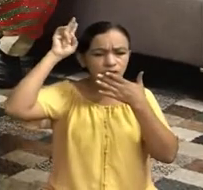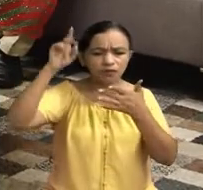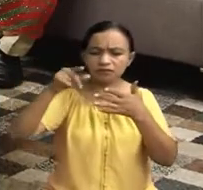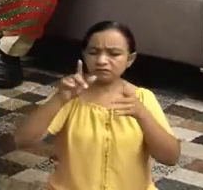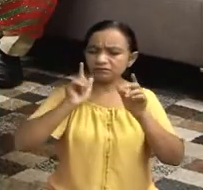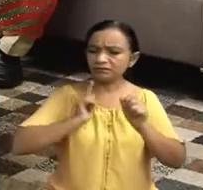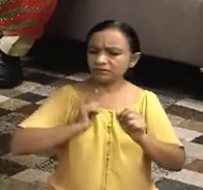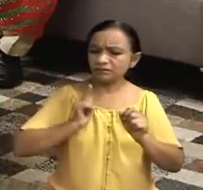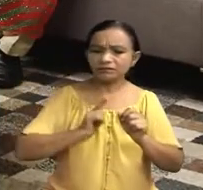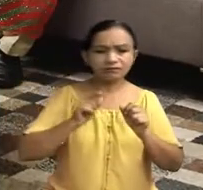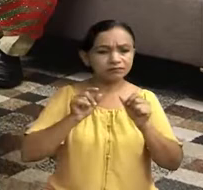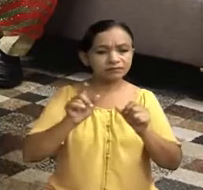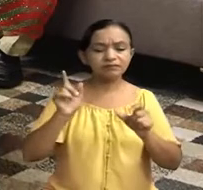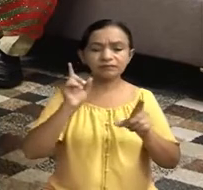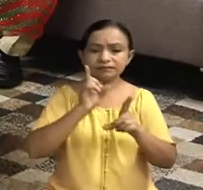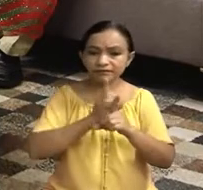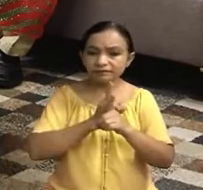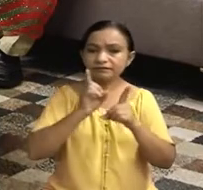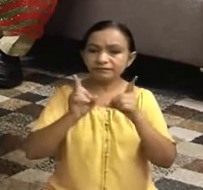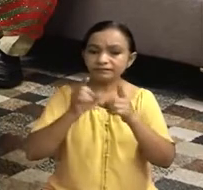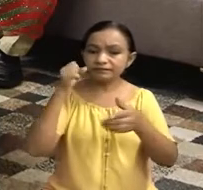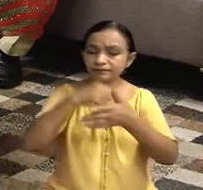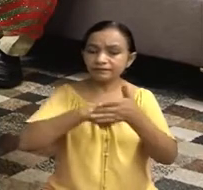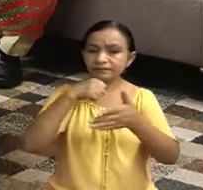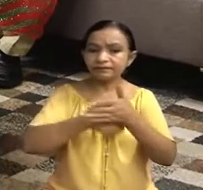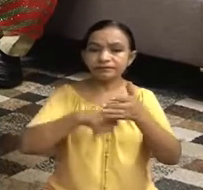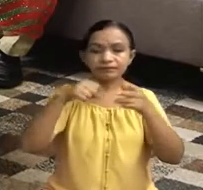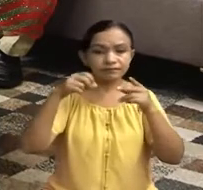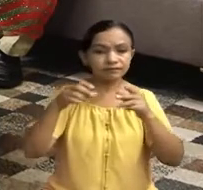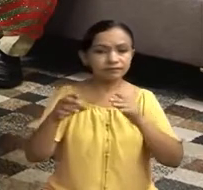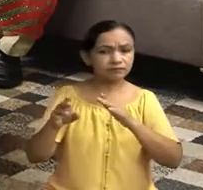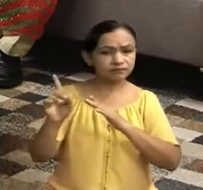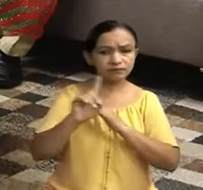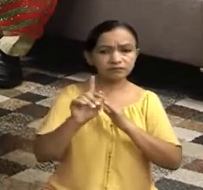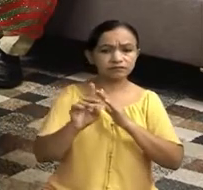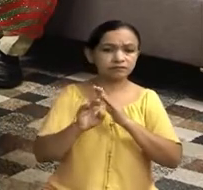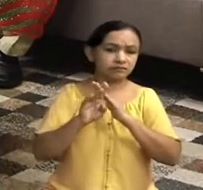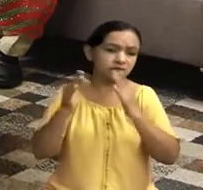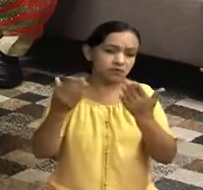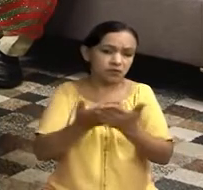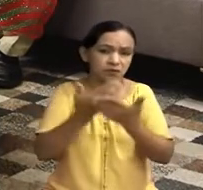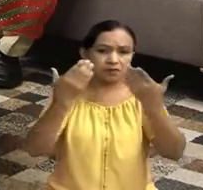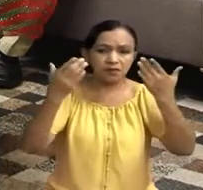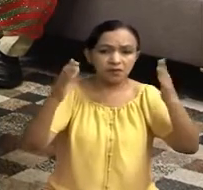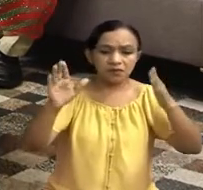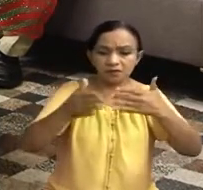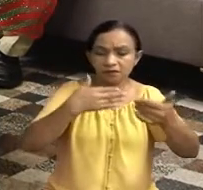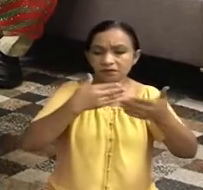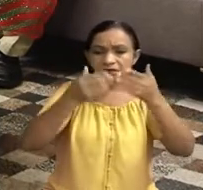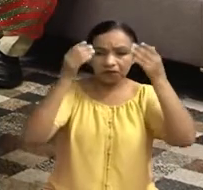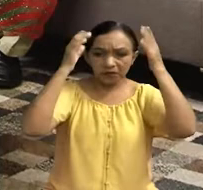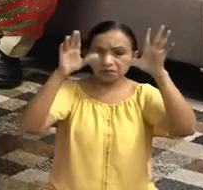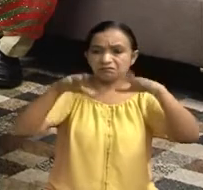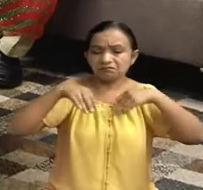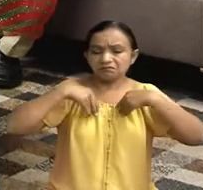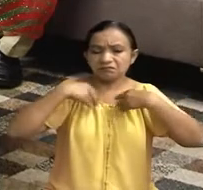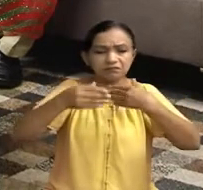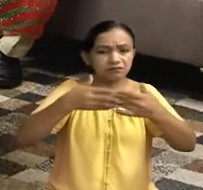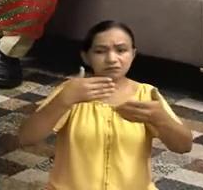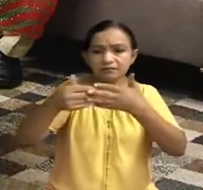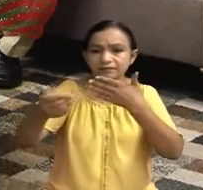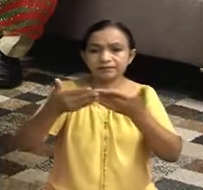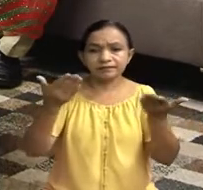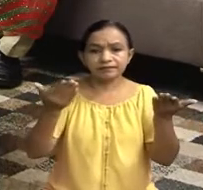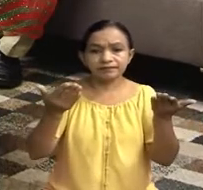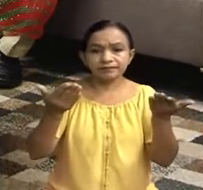viva. En todo. Y eso es lo que tenemos que defender nosotros. Nosotros no nos oponemos a los nuevos, a las nuevas tendencias culturales, etcétera, en el mundo. Pero